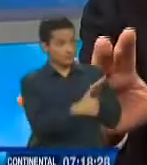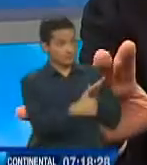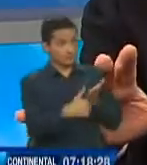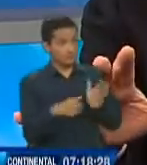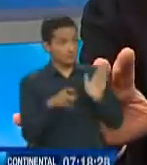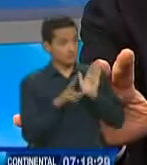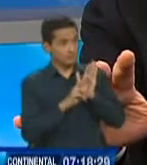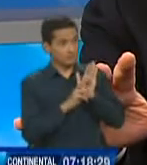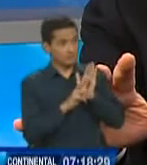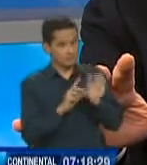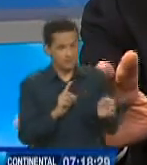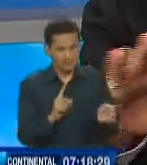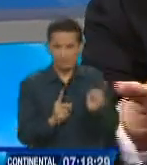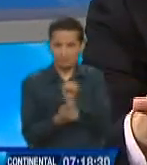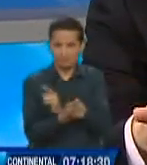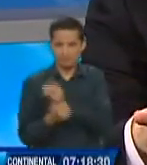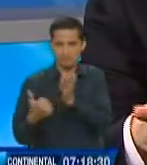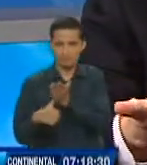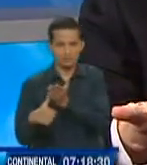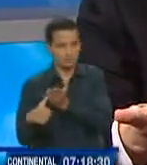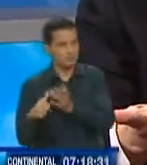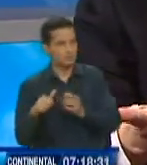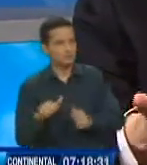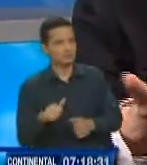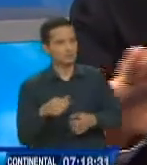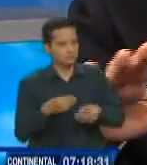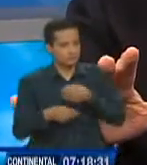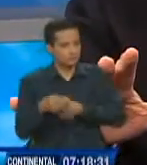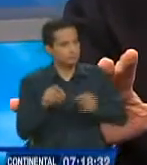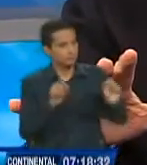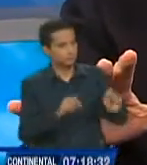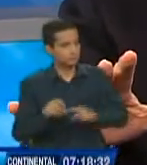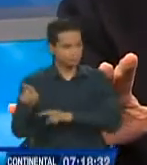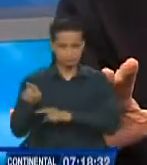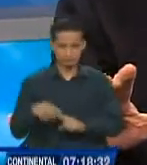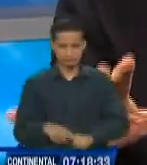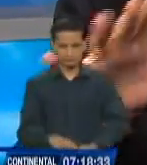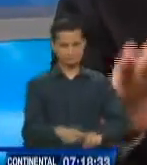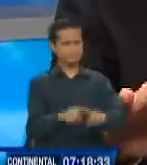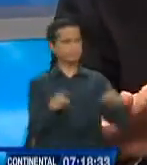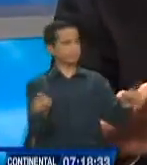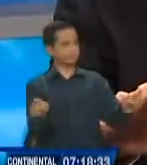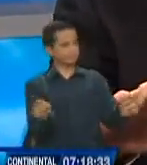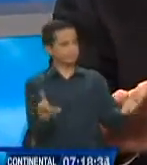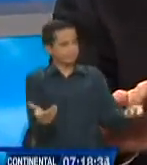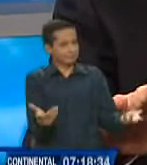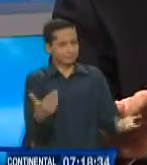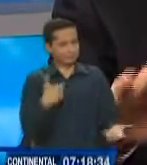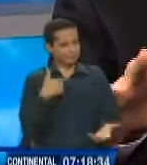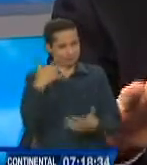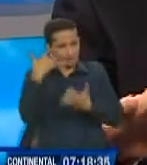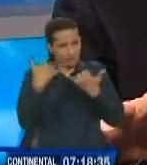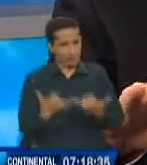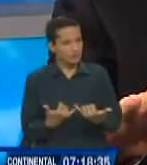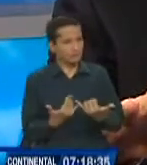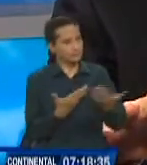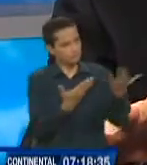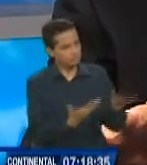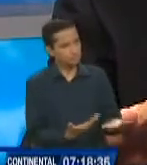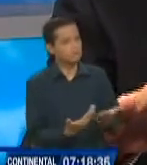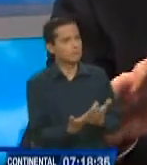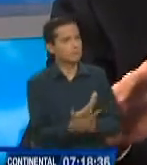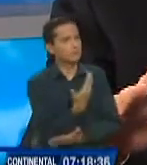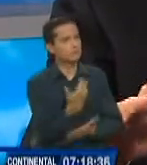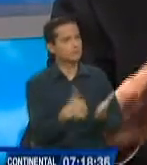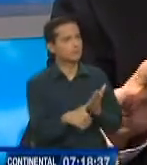del Comercio Exterior son competencias y ámbitos de acción completamente diferentes. ¿Cuáles serían los retos entonces del nuevo ministro, el flamante ministro